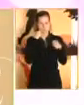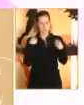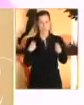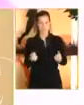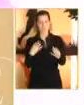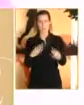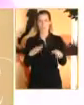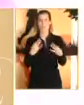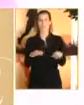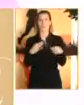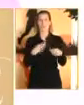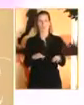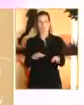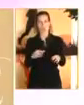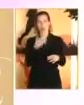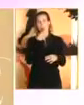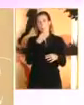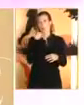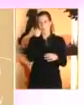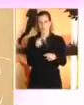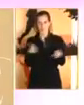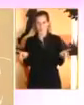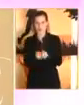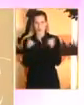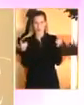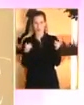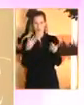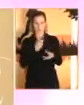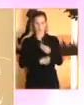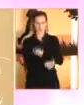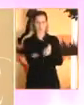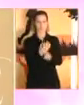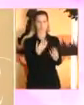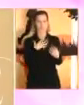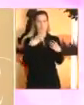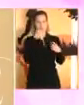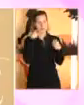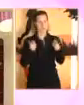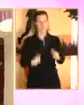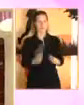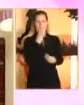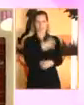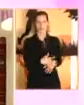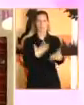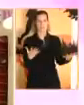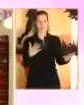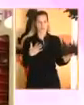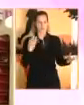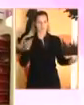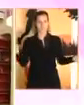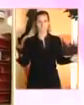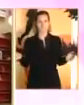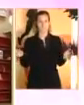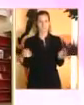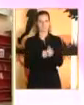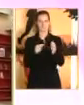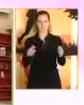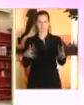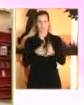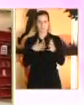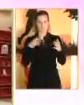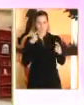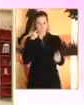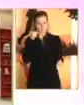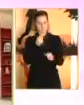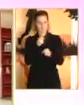rubio, moreno, pero que nazca sano, cuando se encuentran con este problema muchas veces sí que hay un bloqueo. Y para seguir adelante y para poder hacer cosas que ayuden